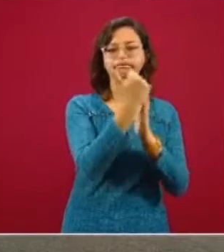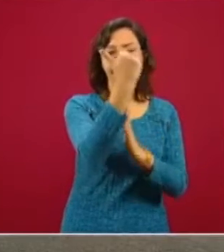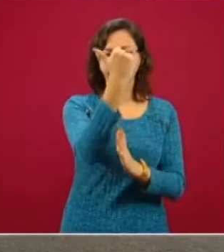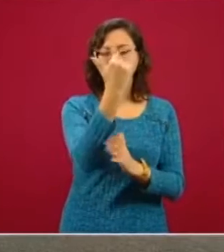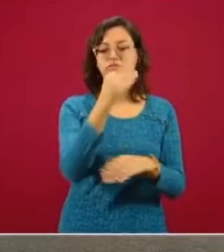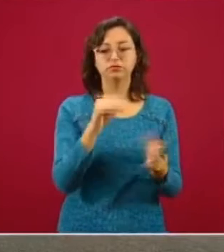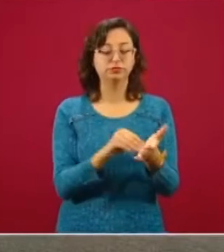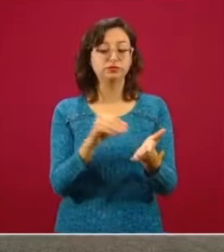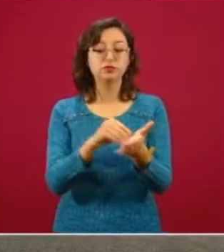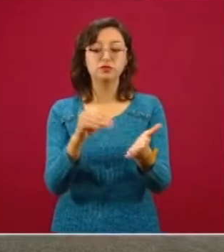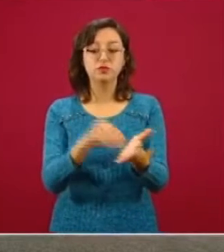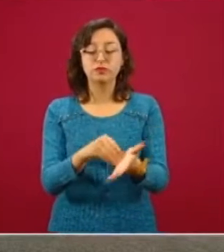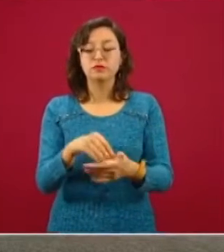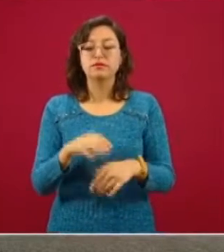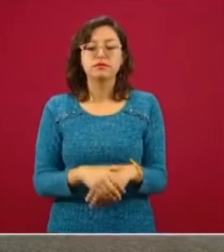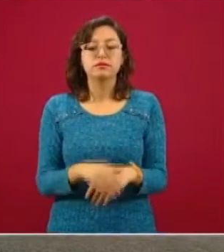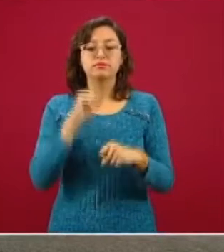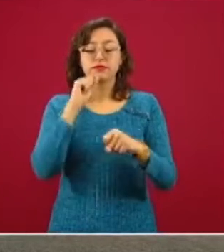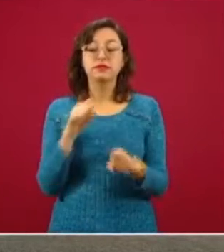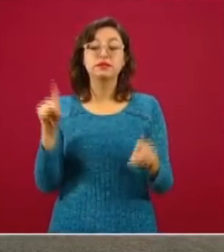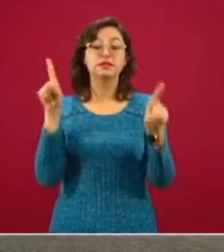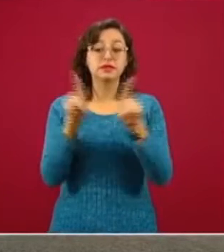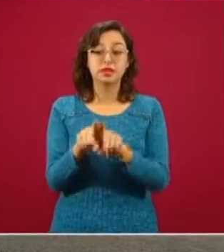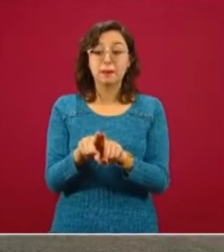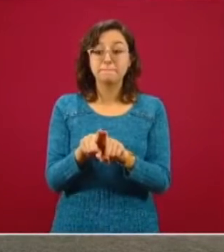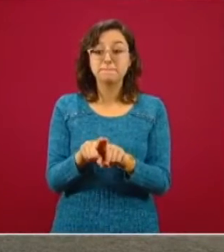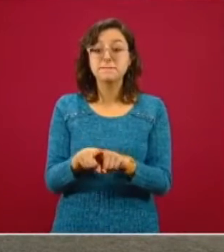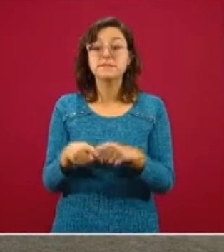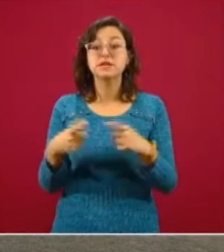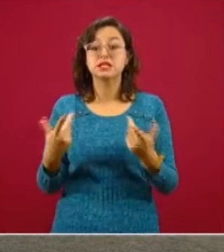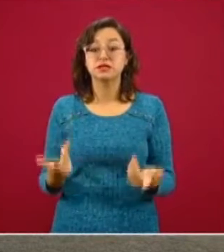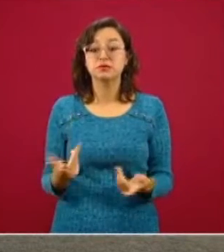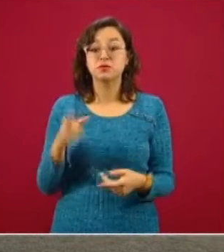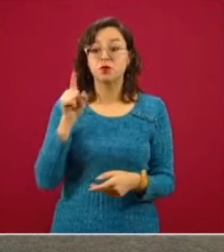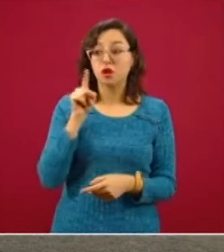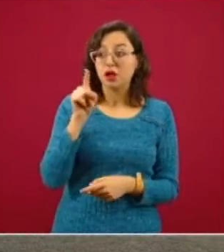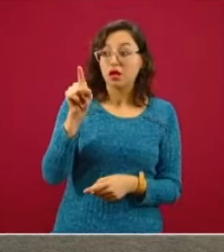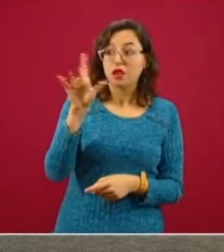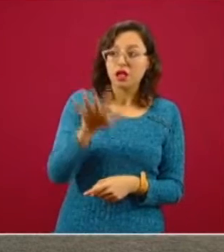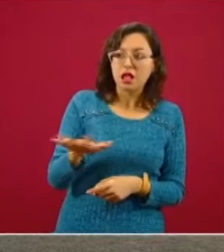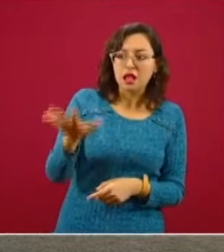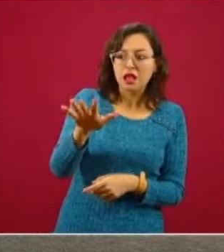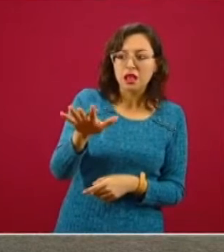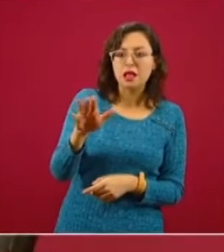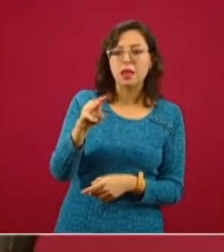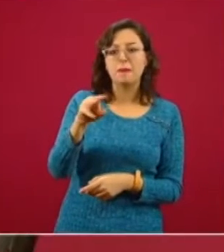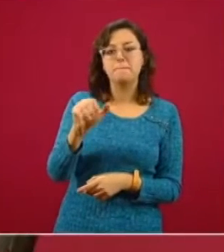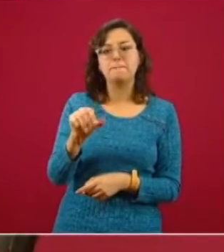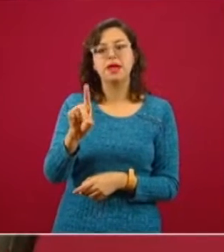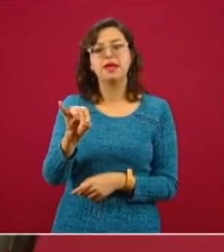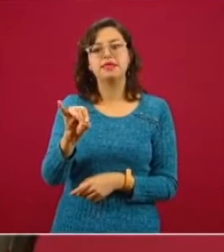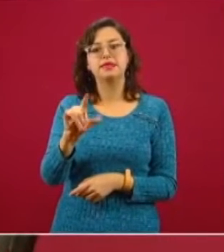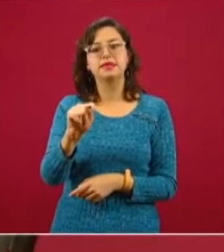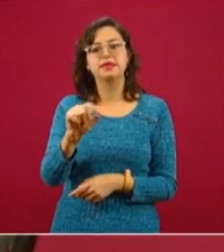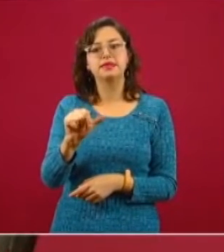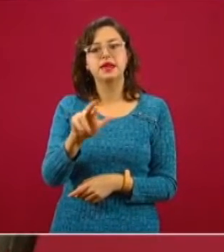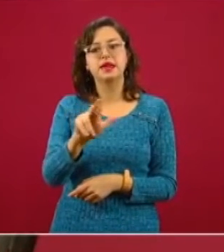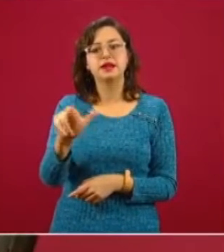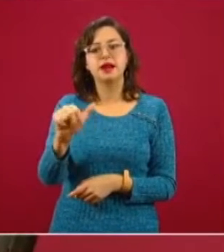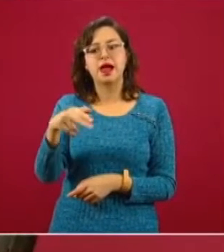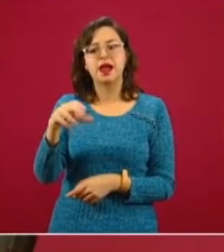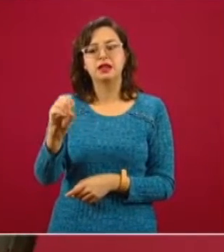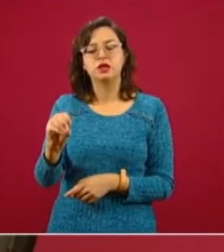la secretaria de salud federal informó este domingo 10 de mayo desde palacio nacional que los casos de coronavirus en mexico son 35.000